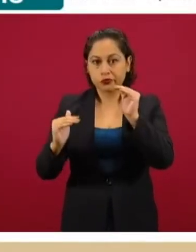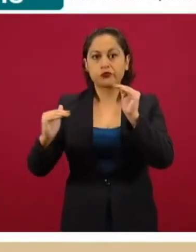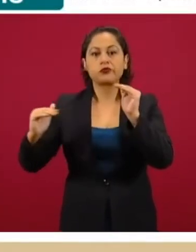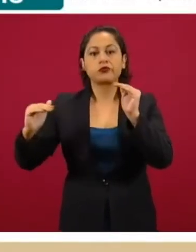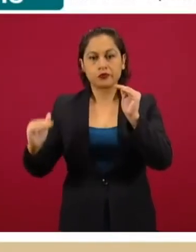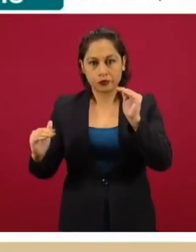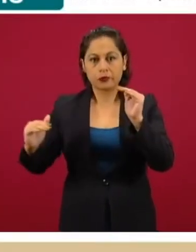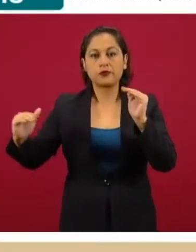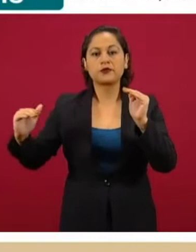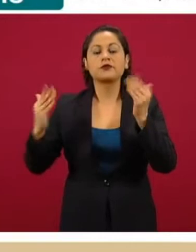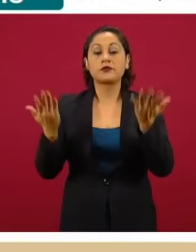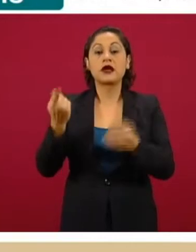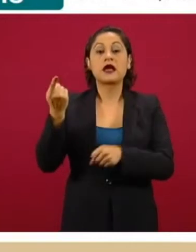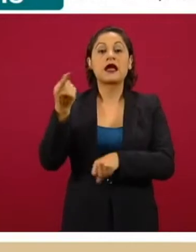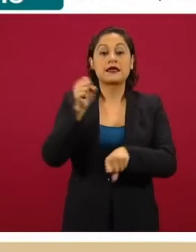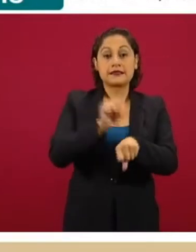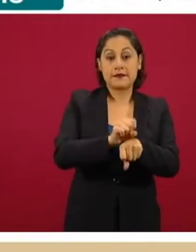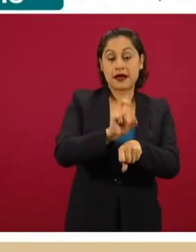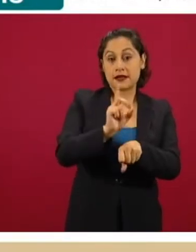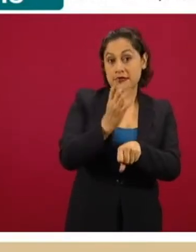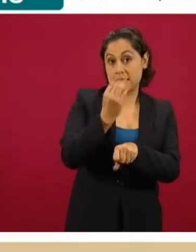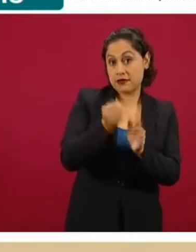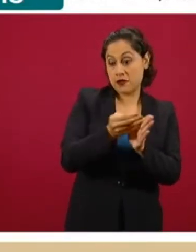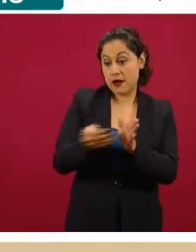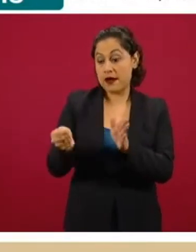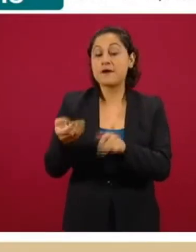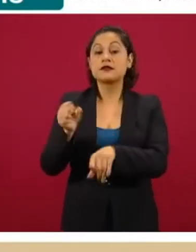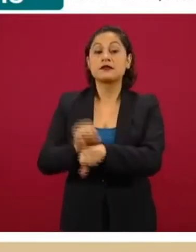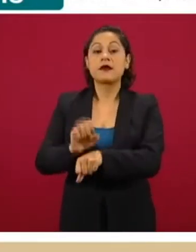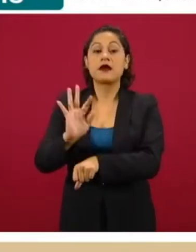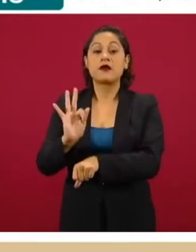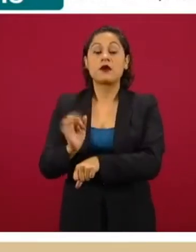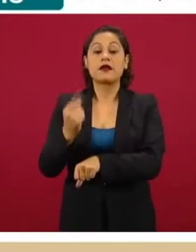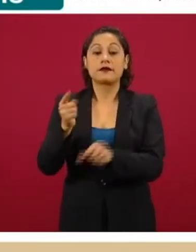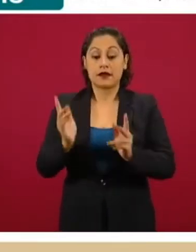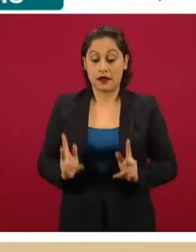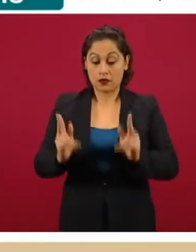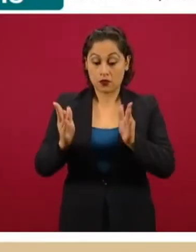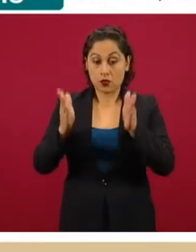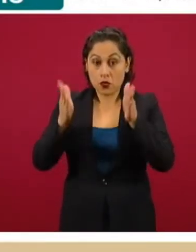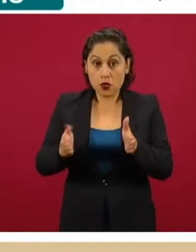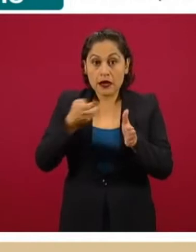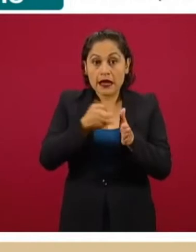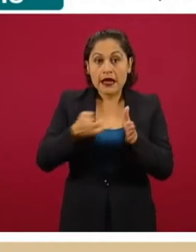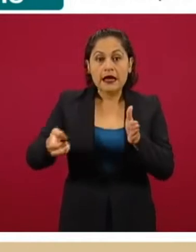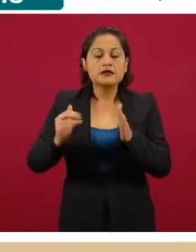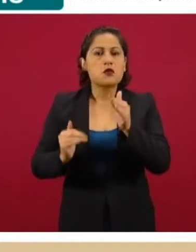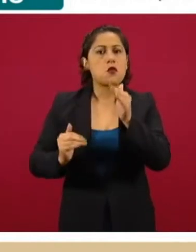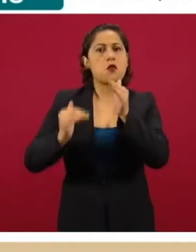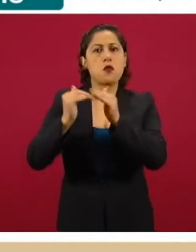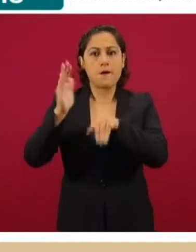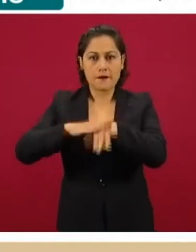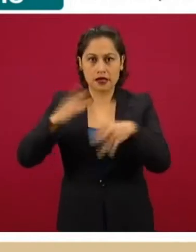y de la semana 39 a la 41 tuvimos un incremento en el número de casos. Posteriormente,